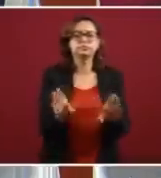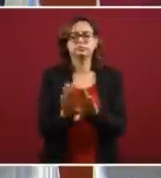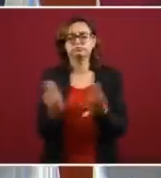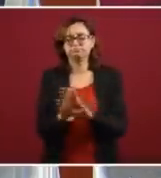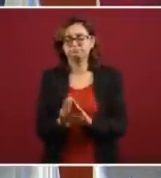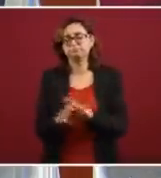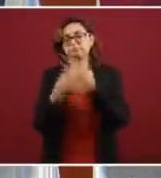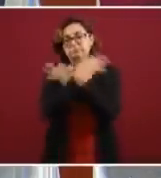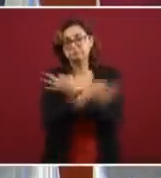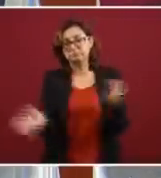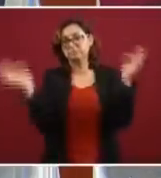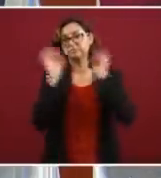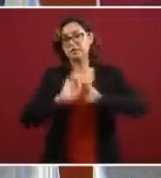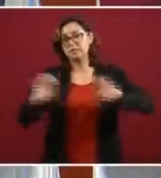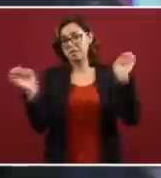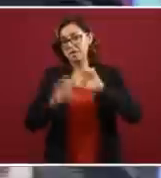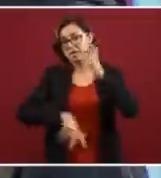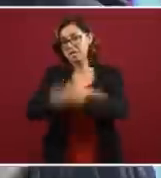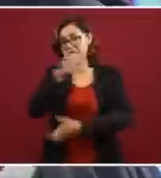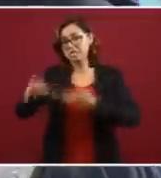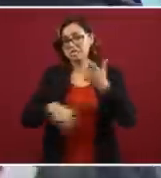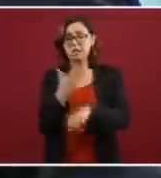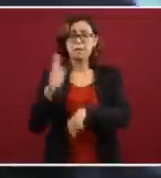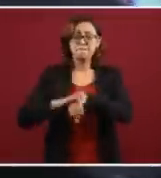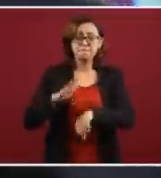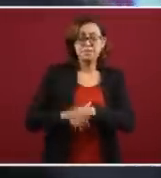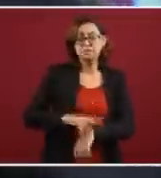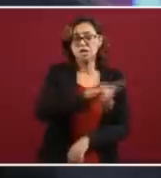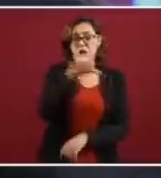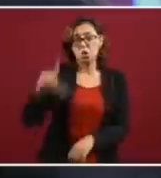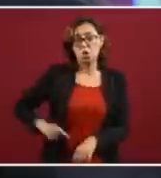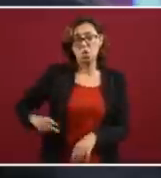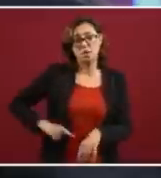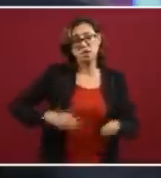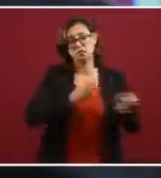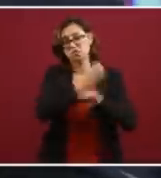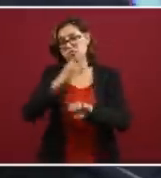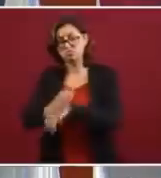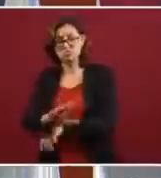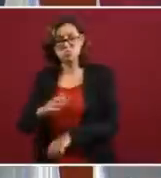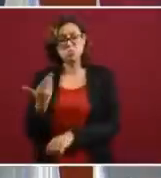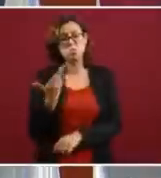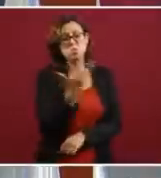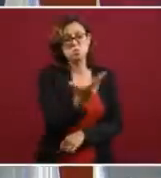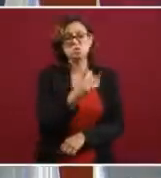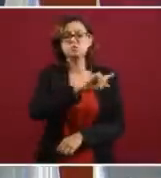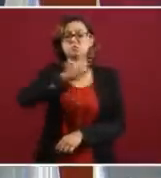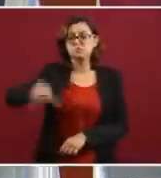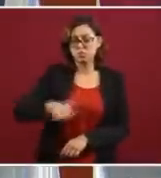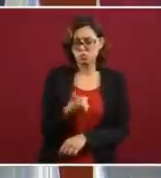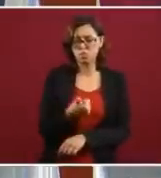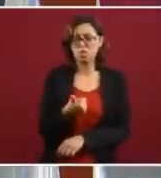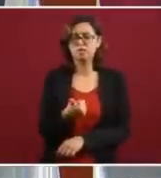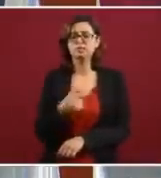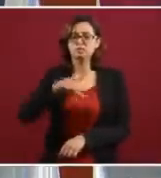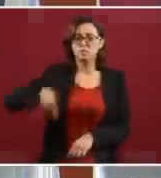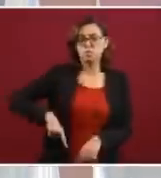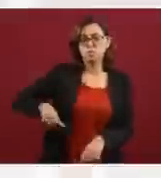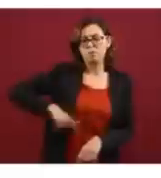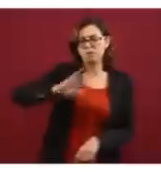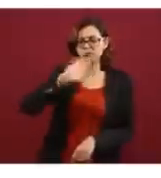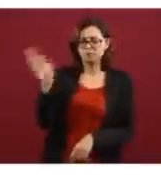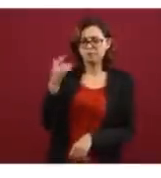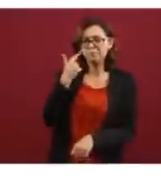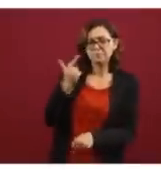las declaratorias de emergencia y desastre que son solicitadas por los gobiernos estatales y corroboradas y otorgadas por el Gobierno